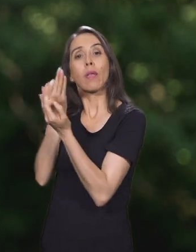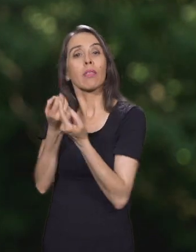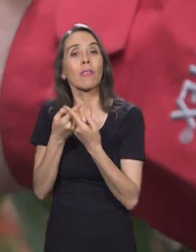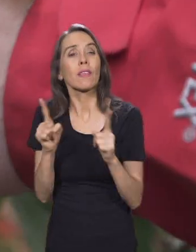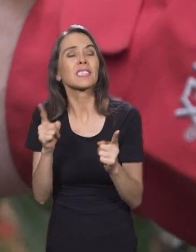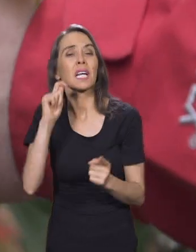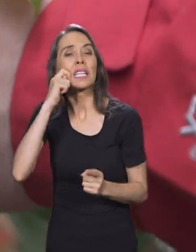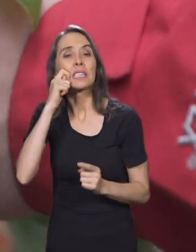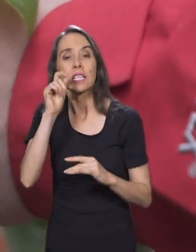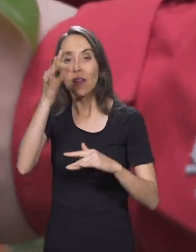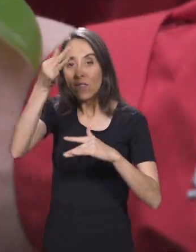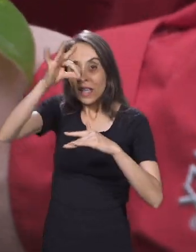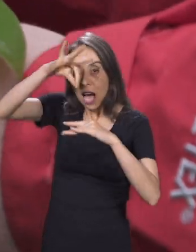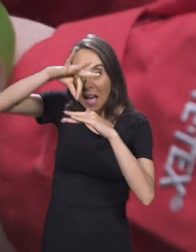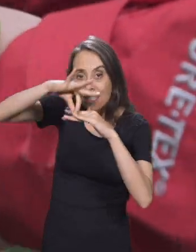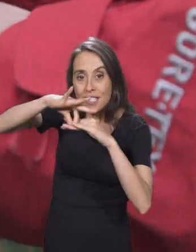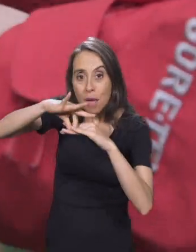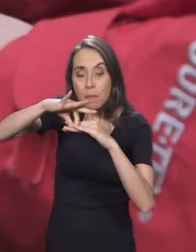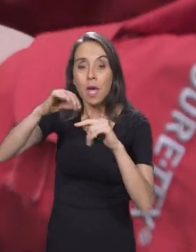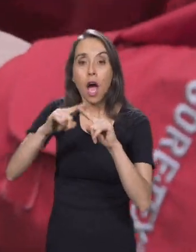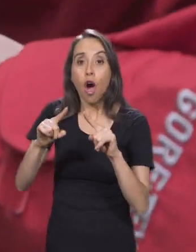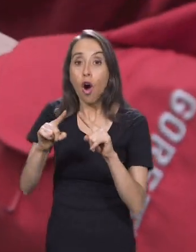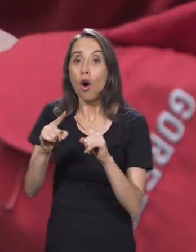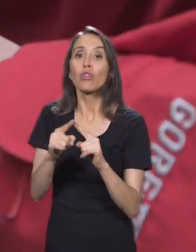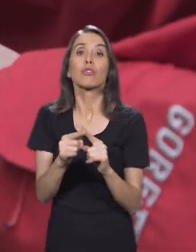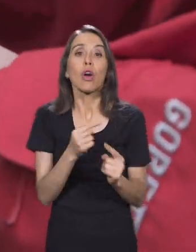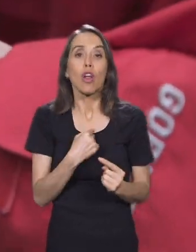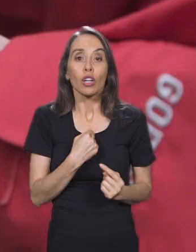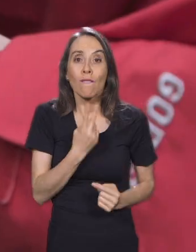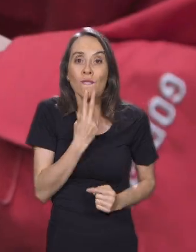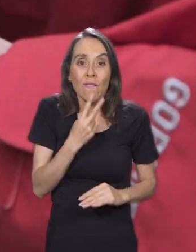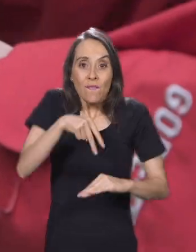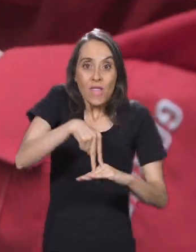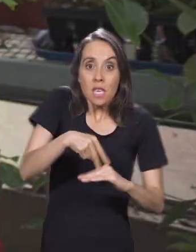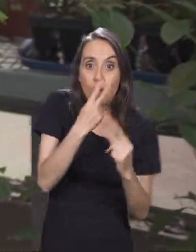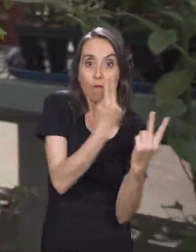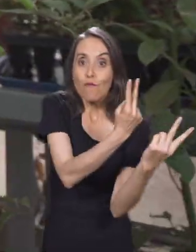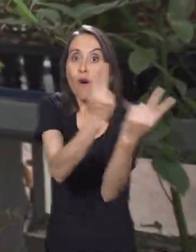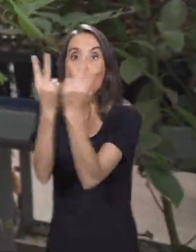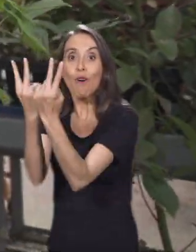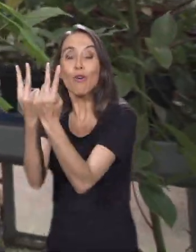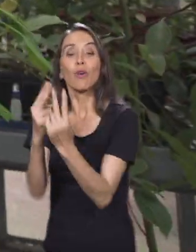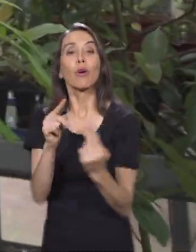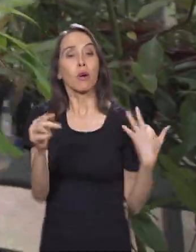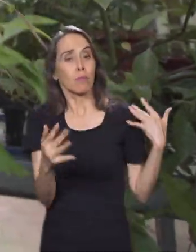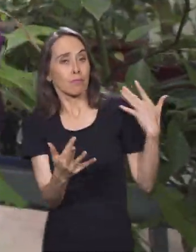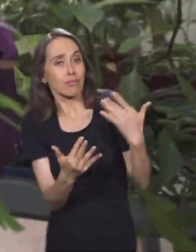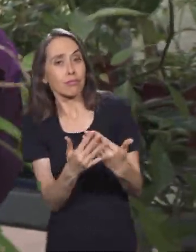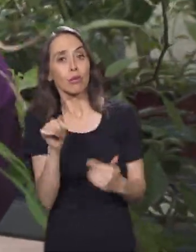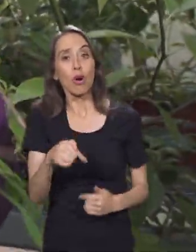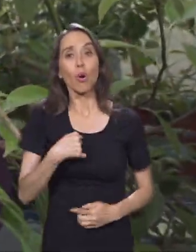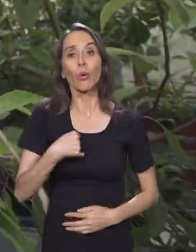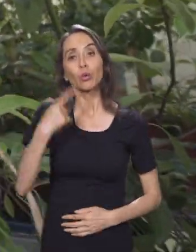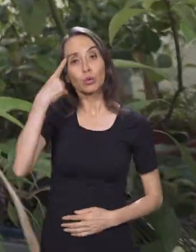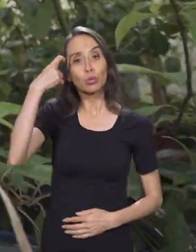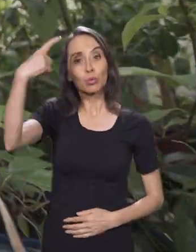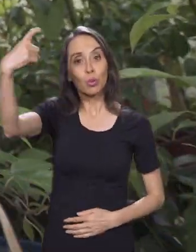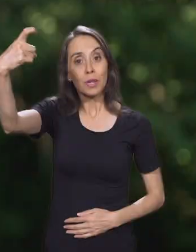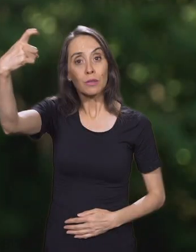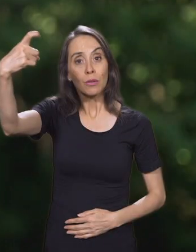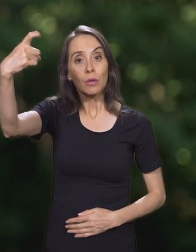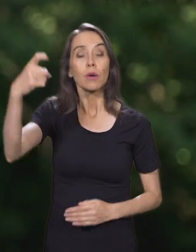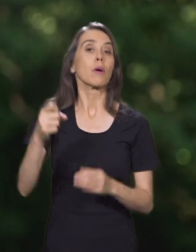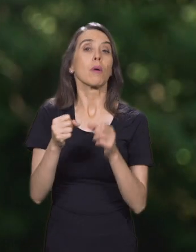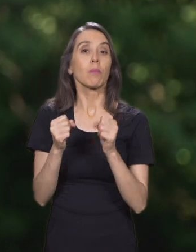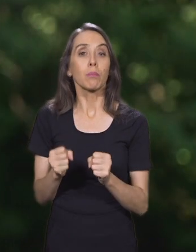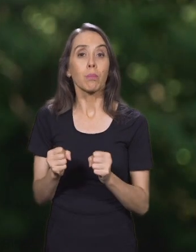cuenten lo que significa una semilla y el mensaje, y otra cosa es vivirlo en carne propia. Desde ahí entonces que yo hoy día tengo un sueño,